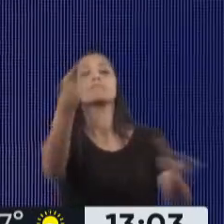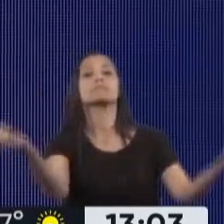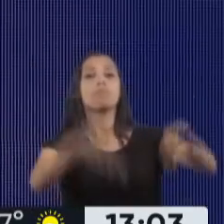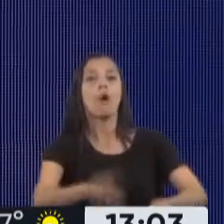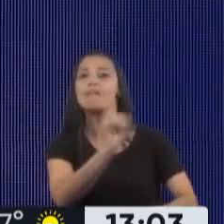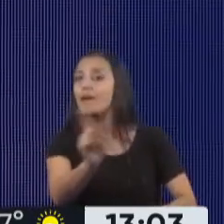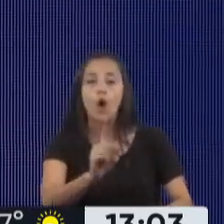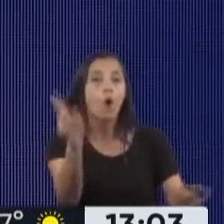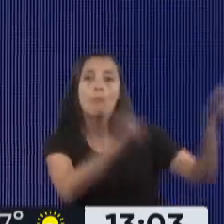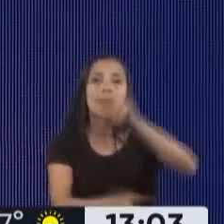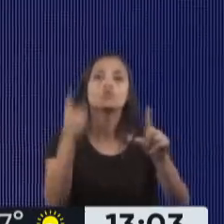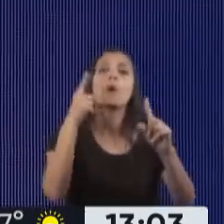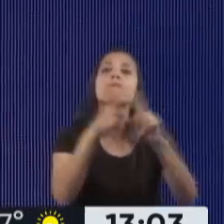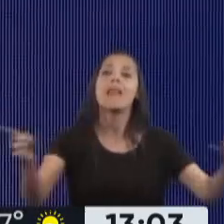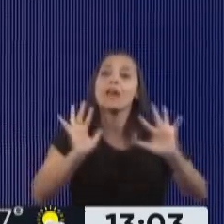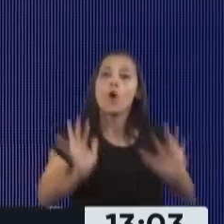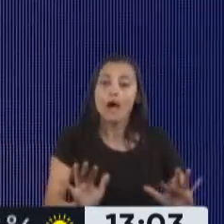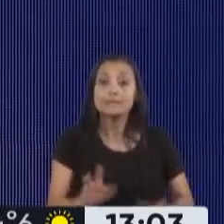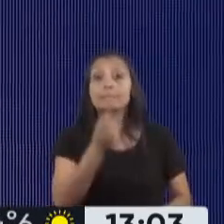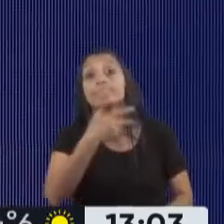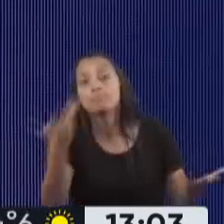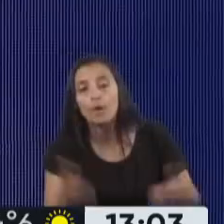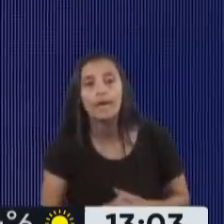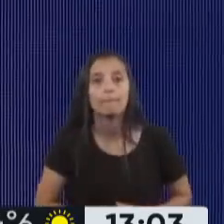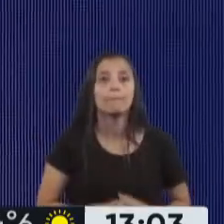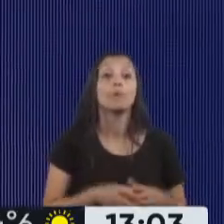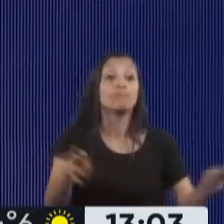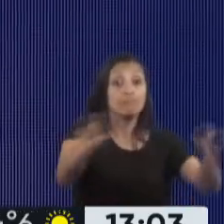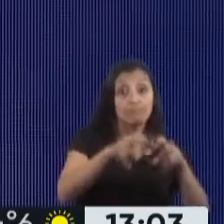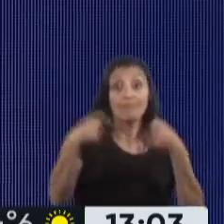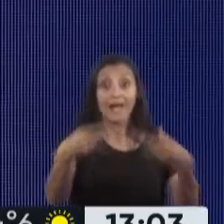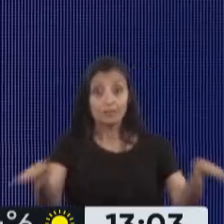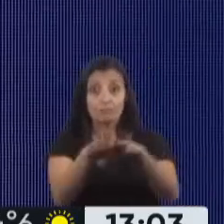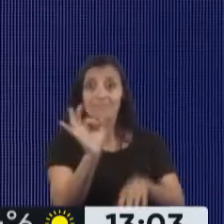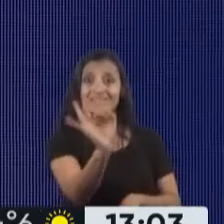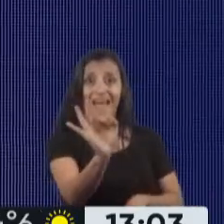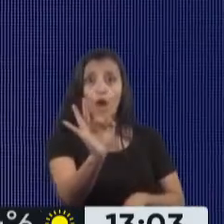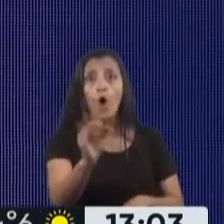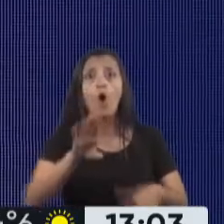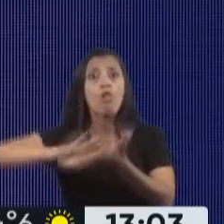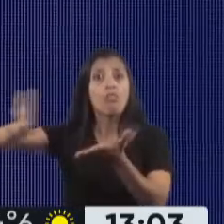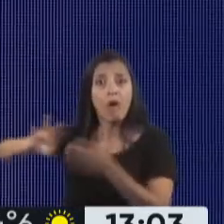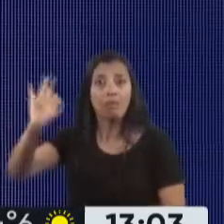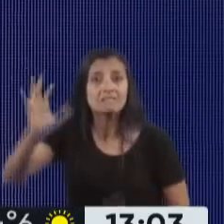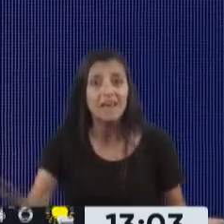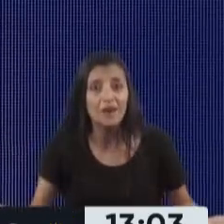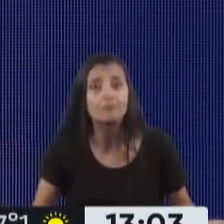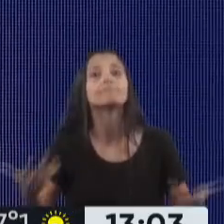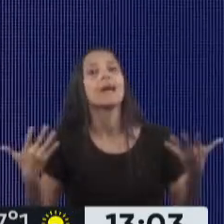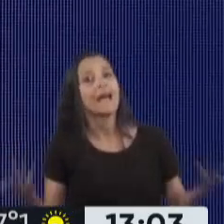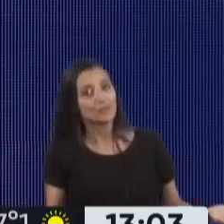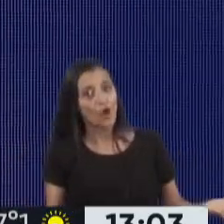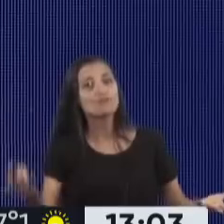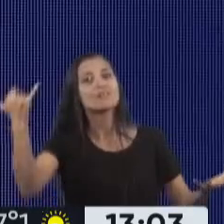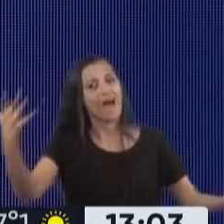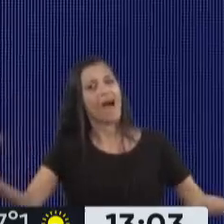a déficit cero, el incremento de deuda es nulo. Por lo tanto,